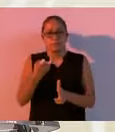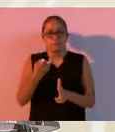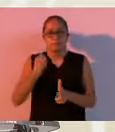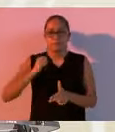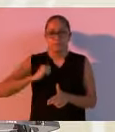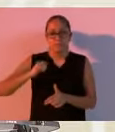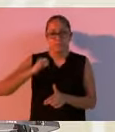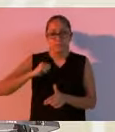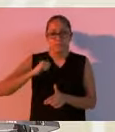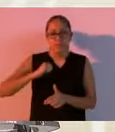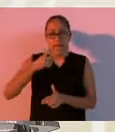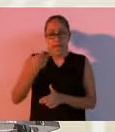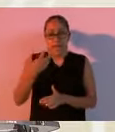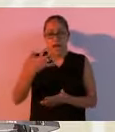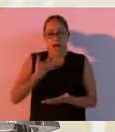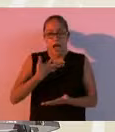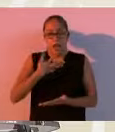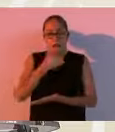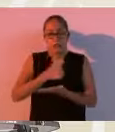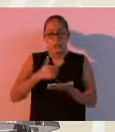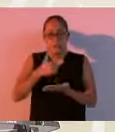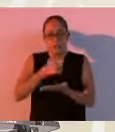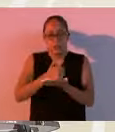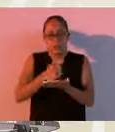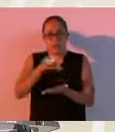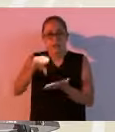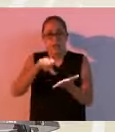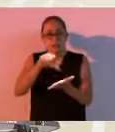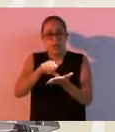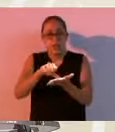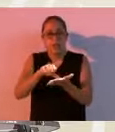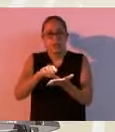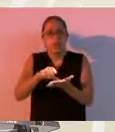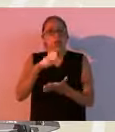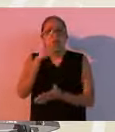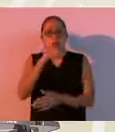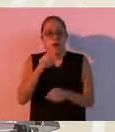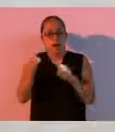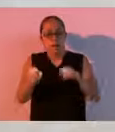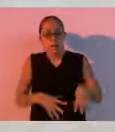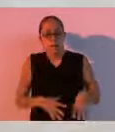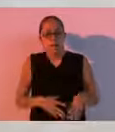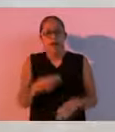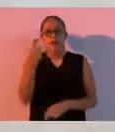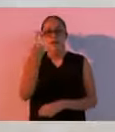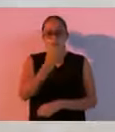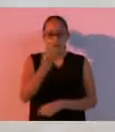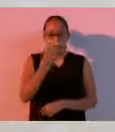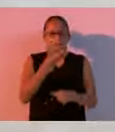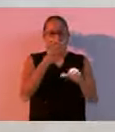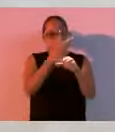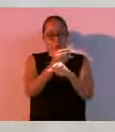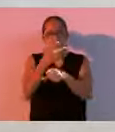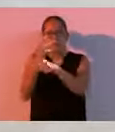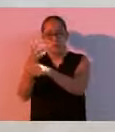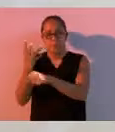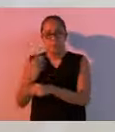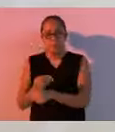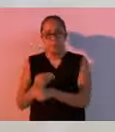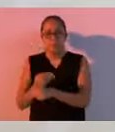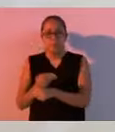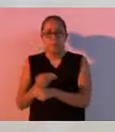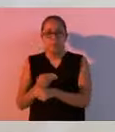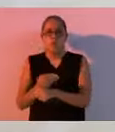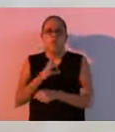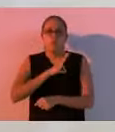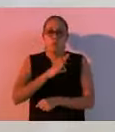al centro de las ciudades, no pueden ser abandonadas más. Tienen que reconstruirse, igual con otro fin,